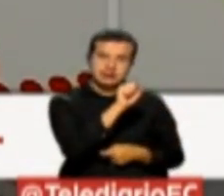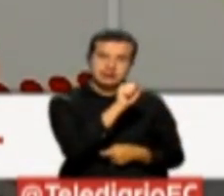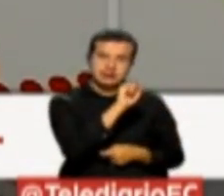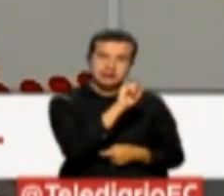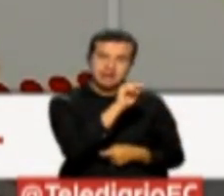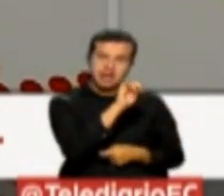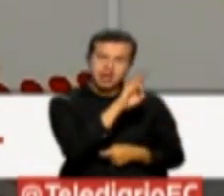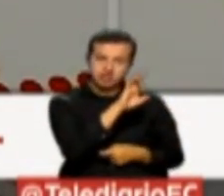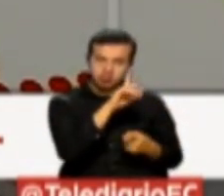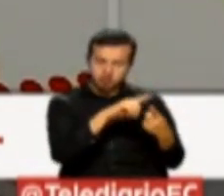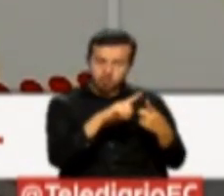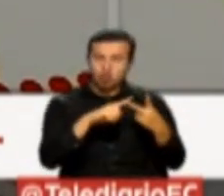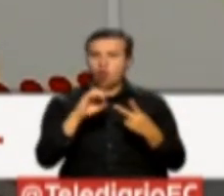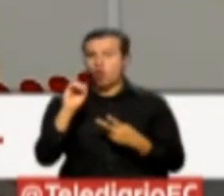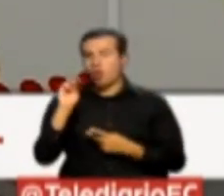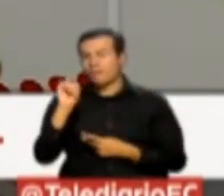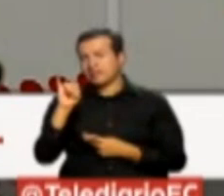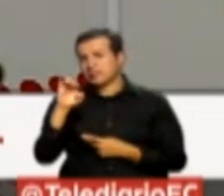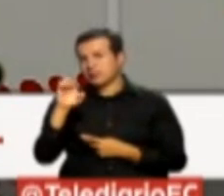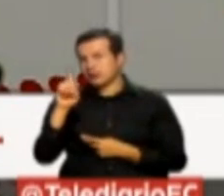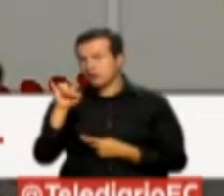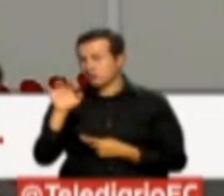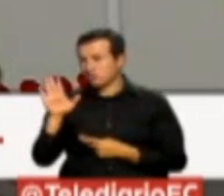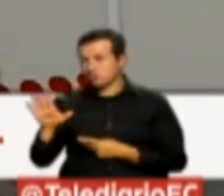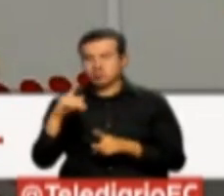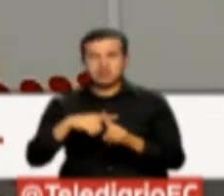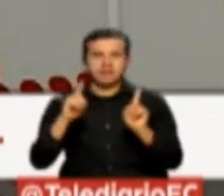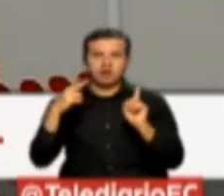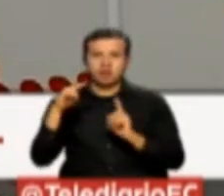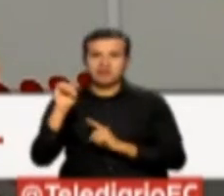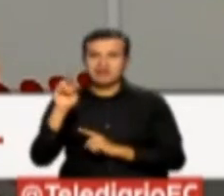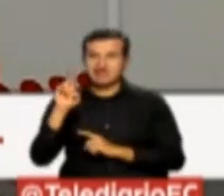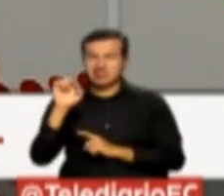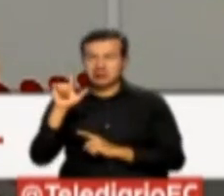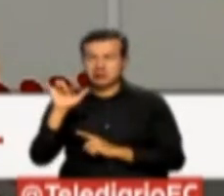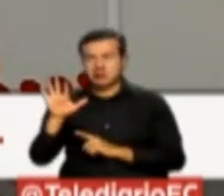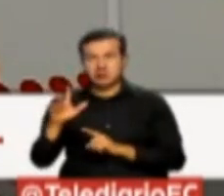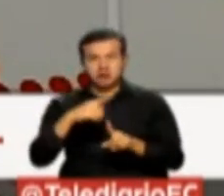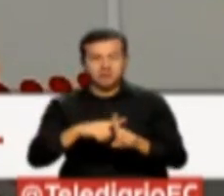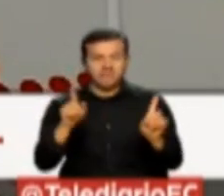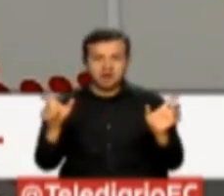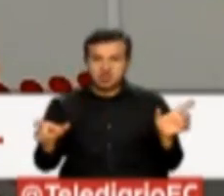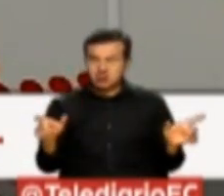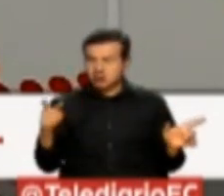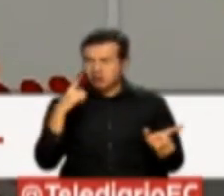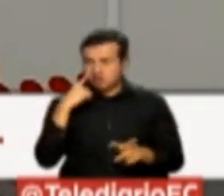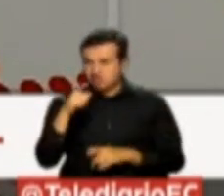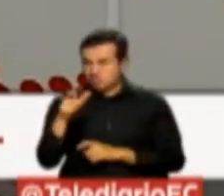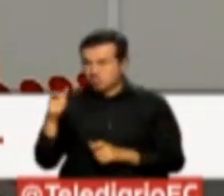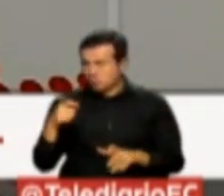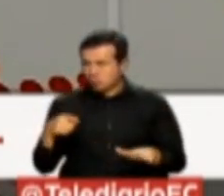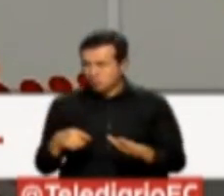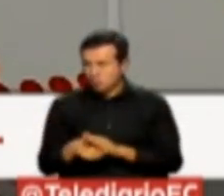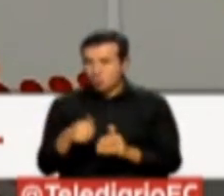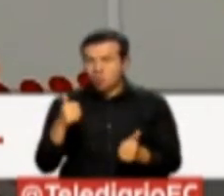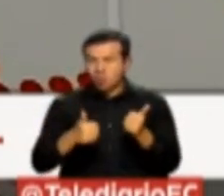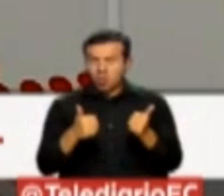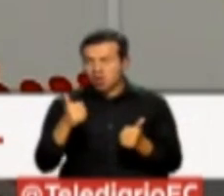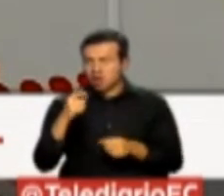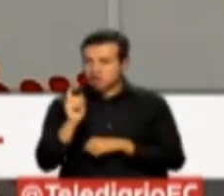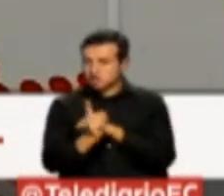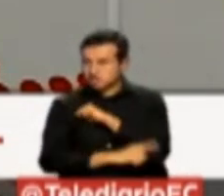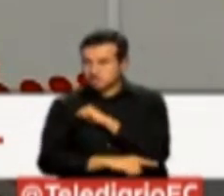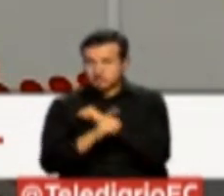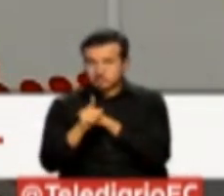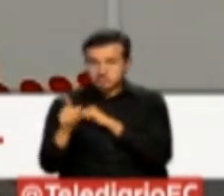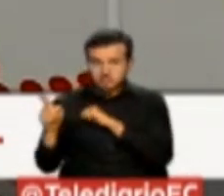estamos estudiando y analizando cuáles son realmente la conducta de estas personas, a qué tipo penal se ajusta. Por